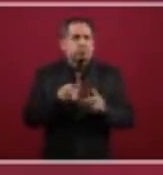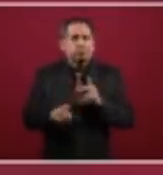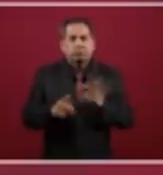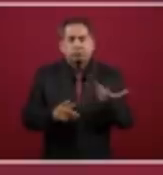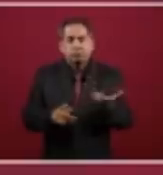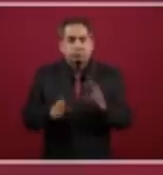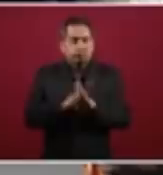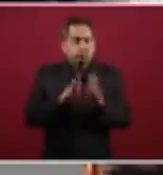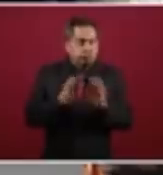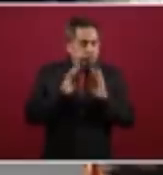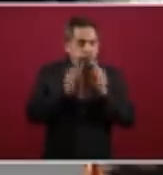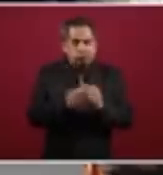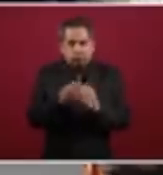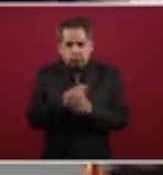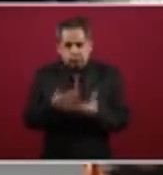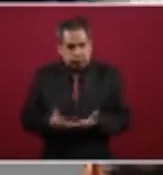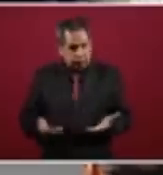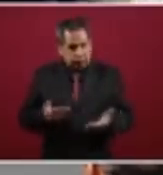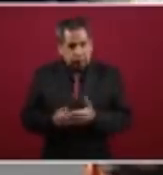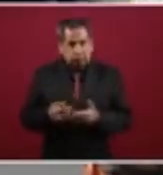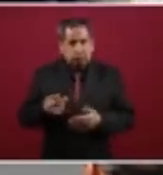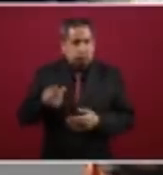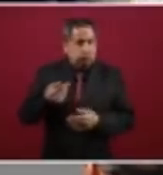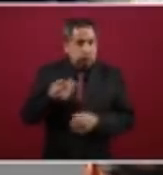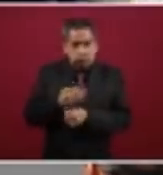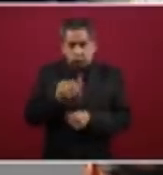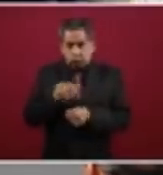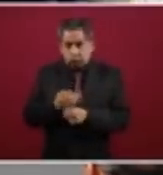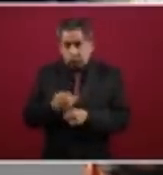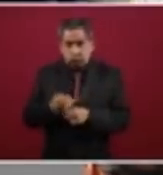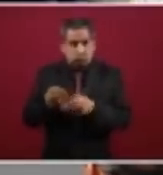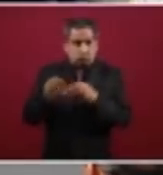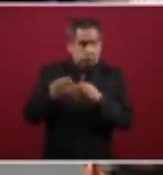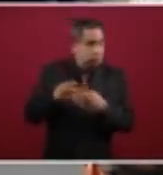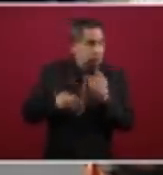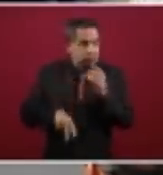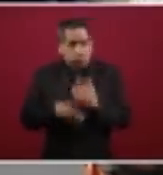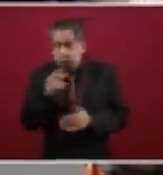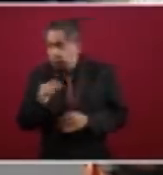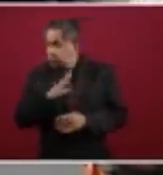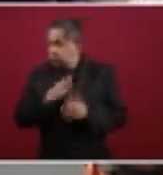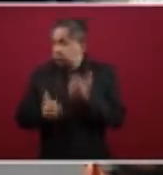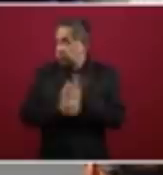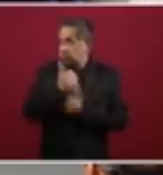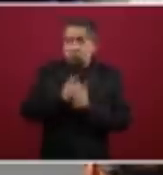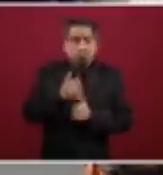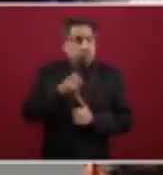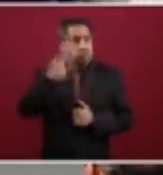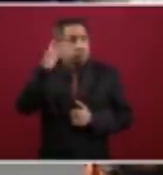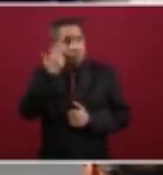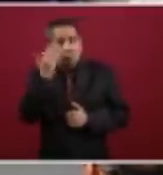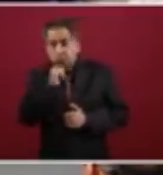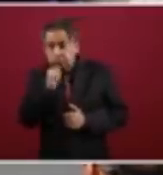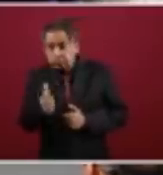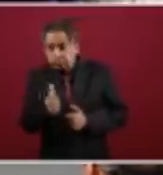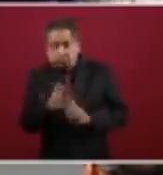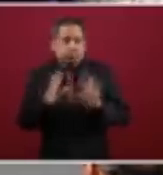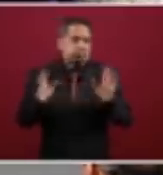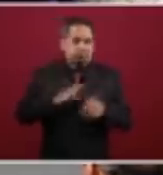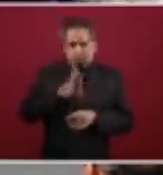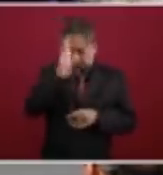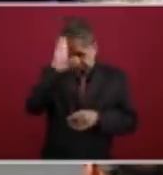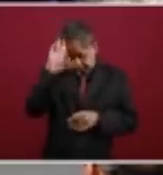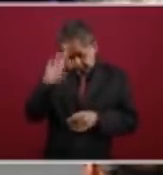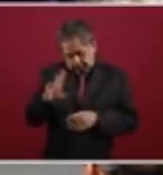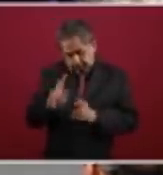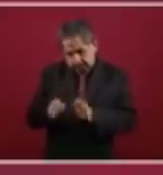una manera en que ahora estamos, en el momento en que se declaran desiertas, haciendo las asignaciones,